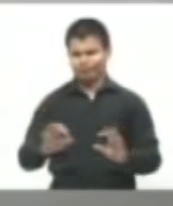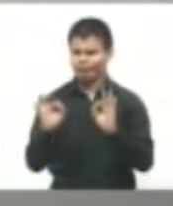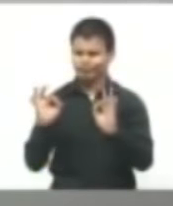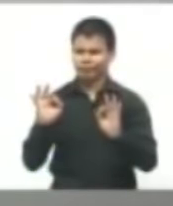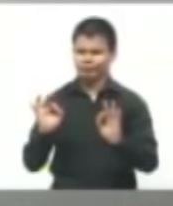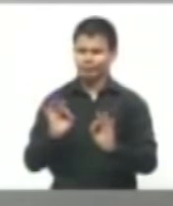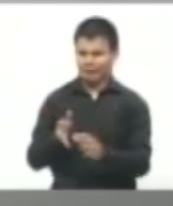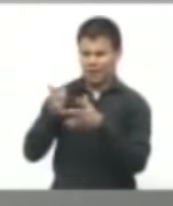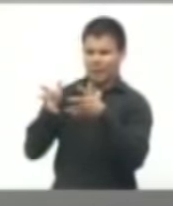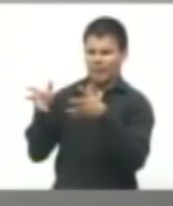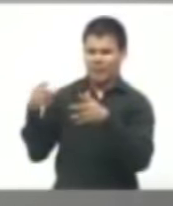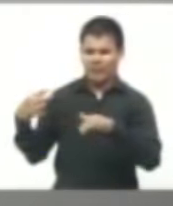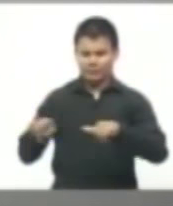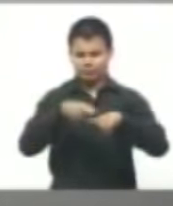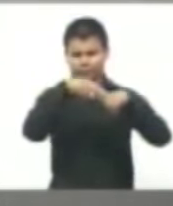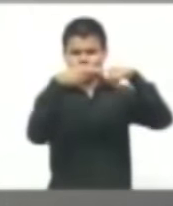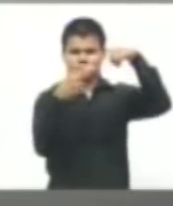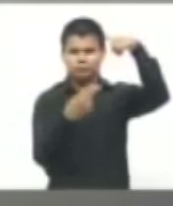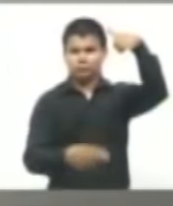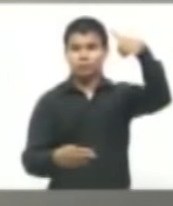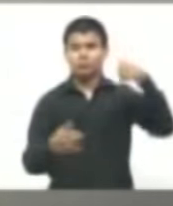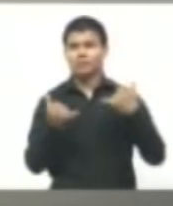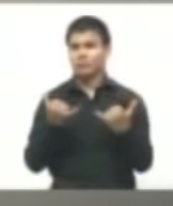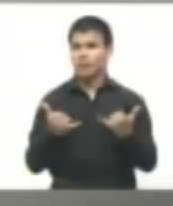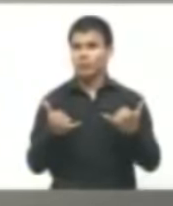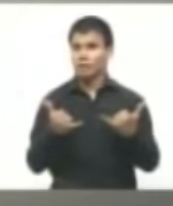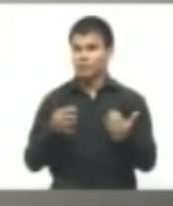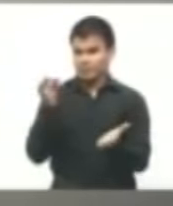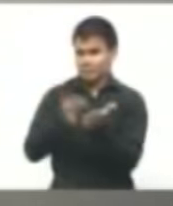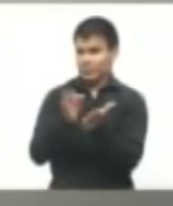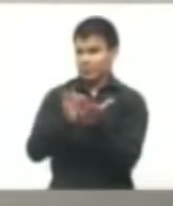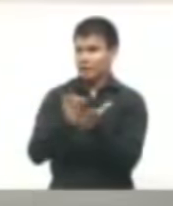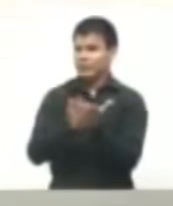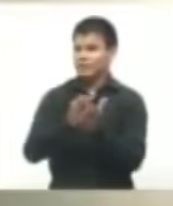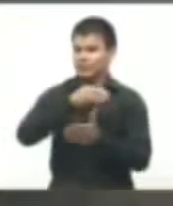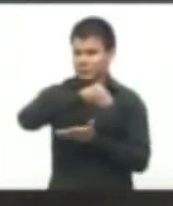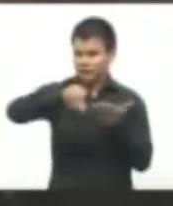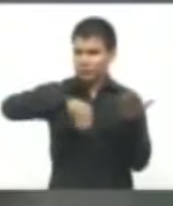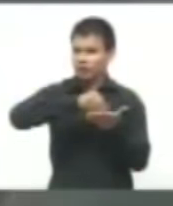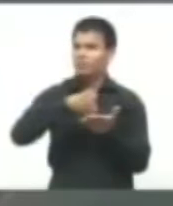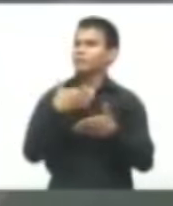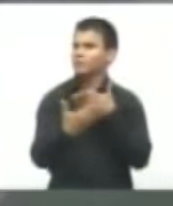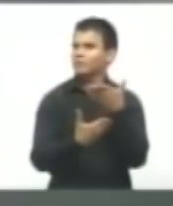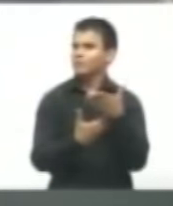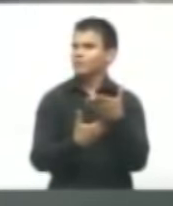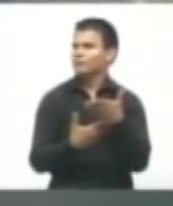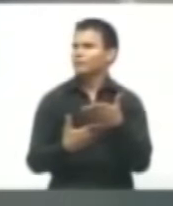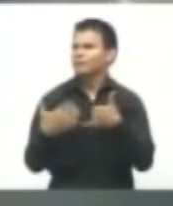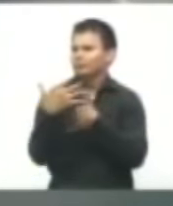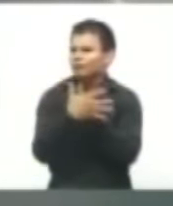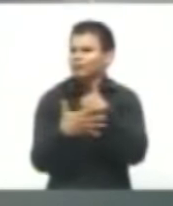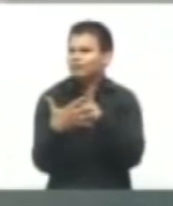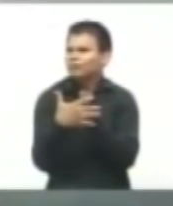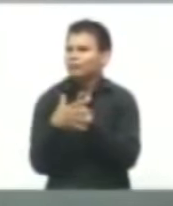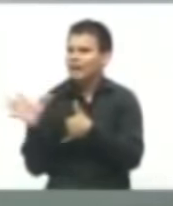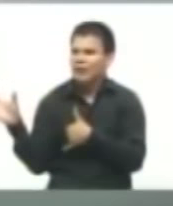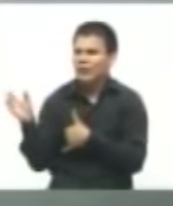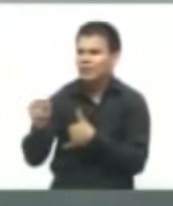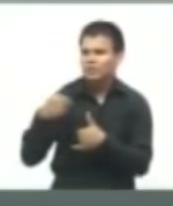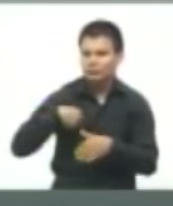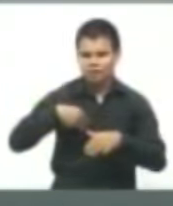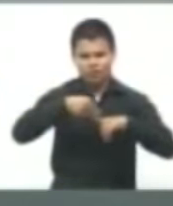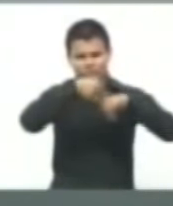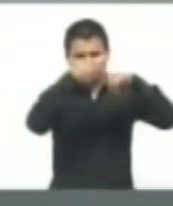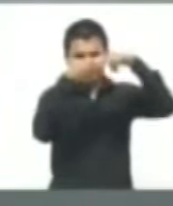De a poco, la capital del Atlántico se une a los destinos predilectos de Colombia para contagiar y atrapar adeptos a los deportes extremos